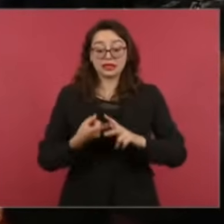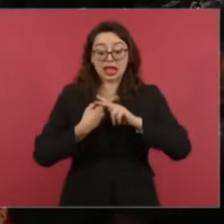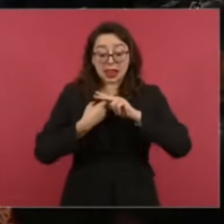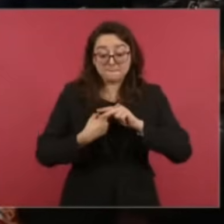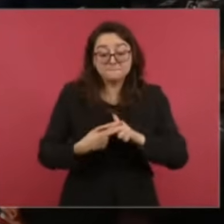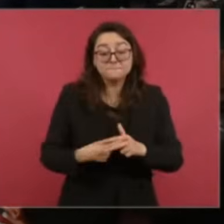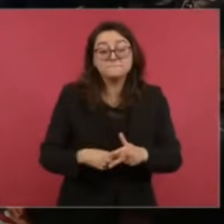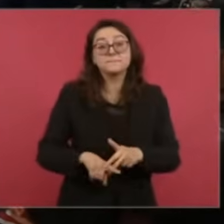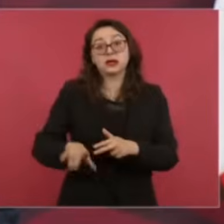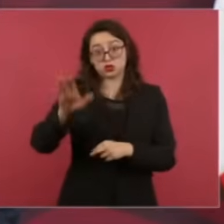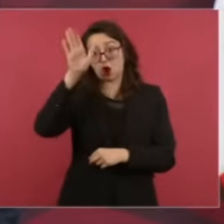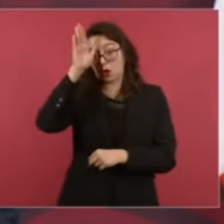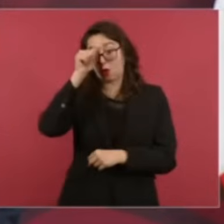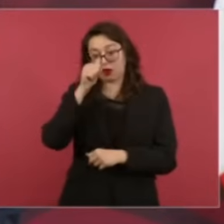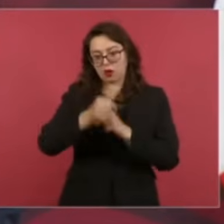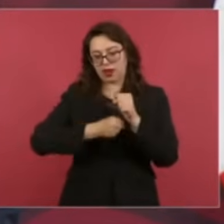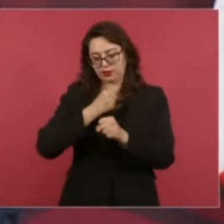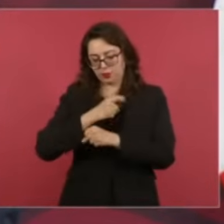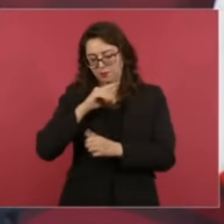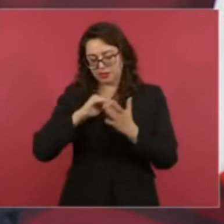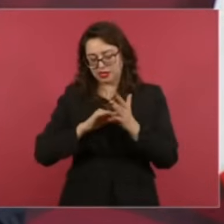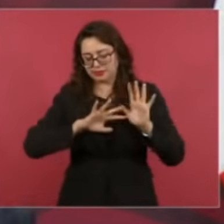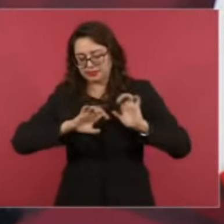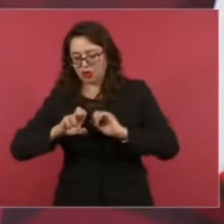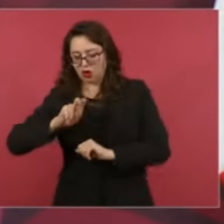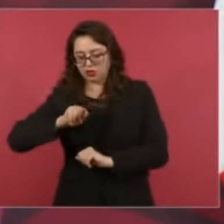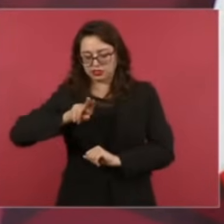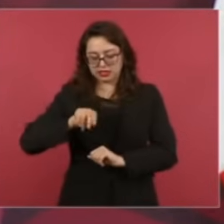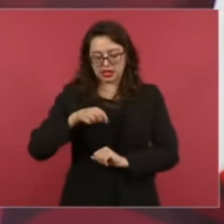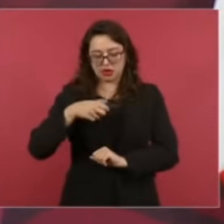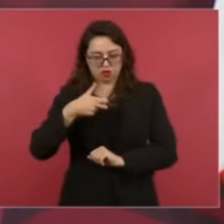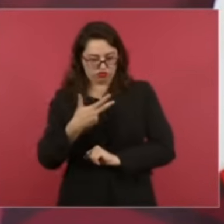proceso de fusión,